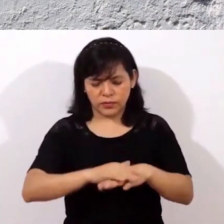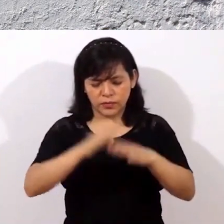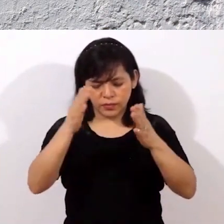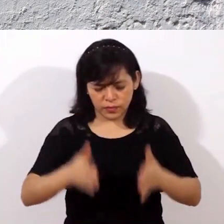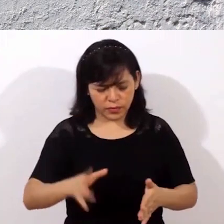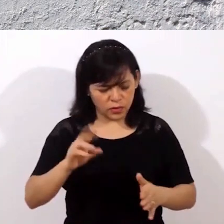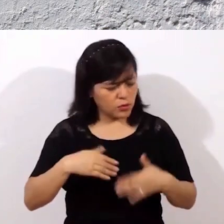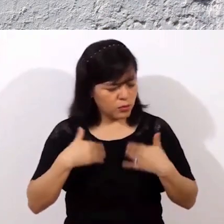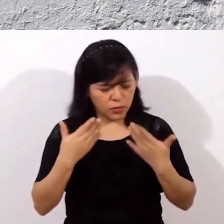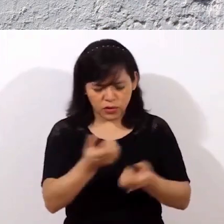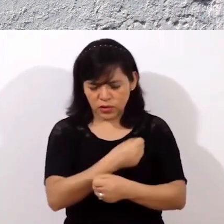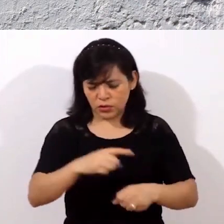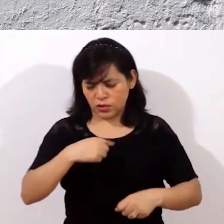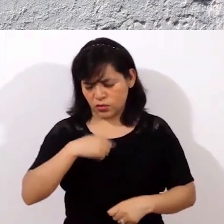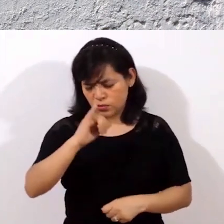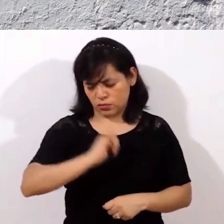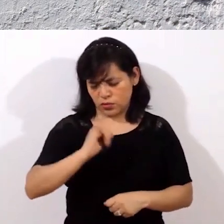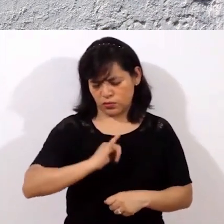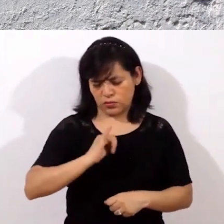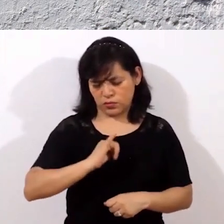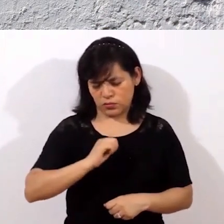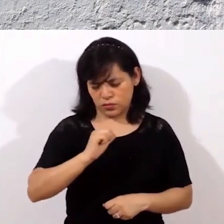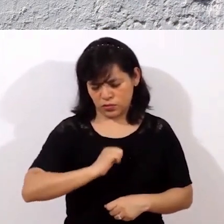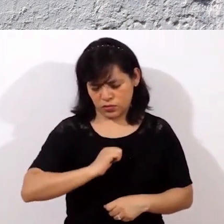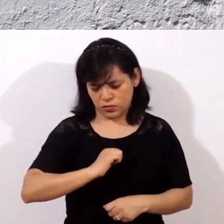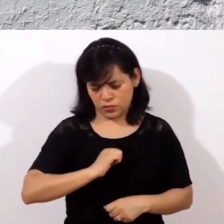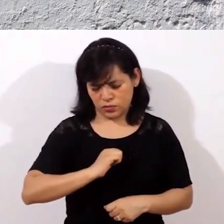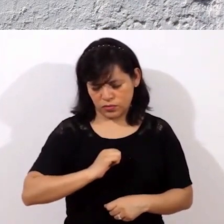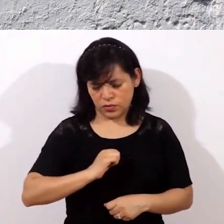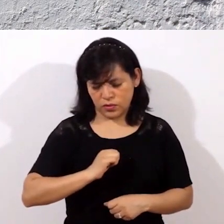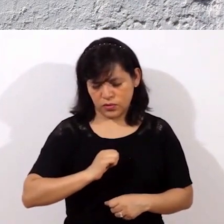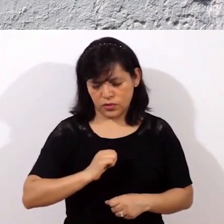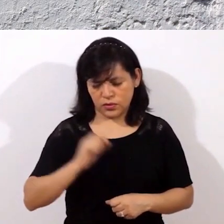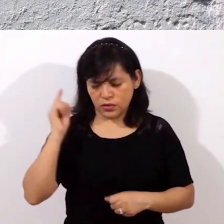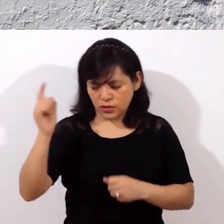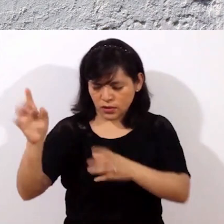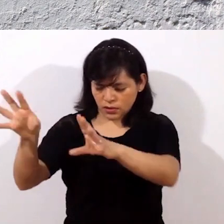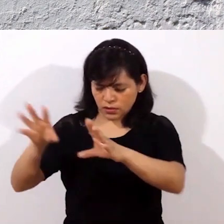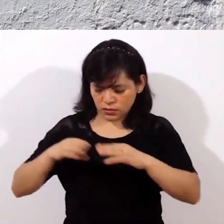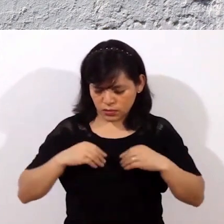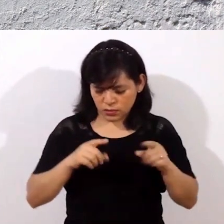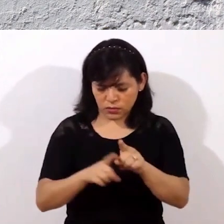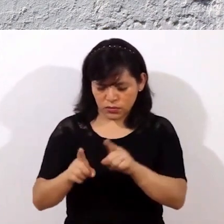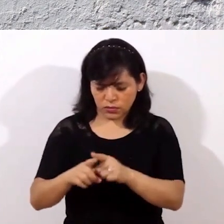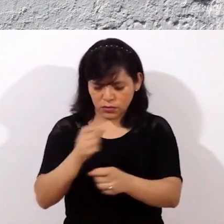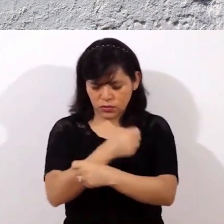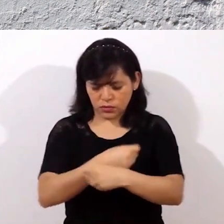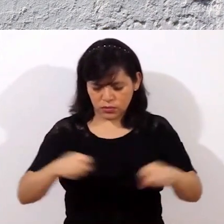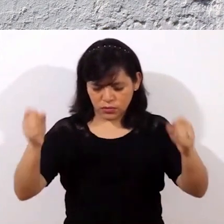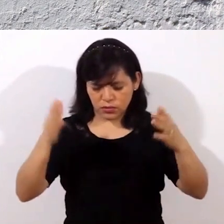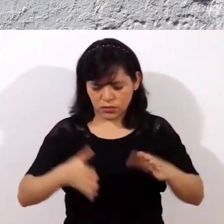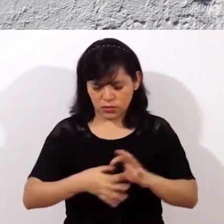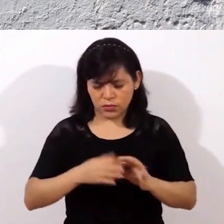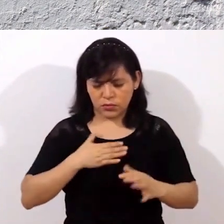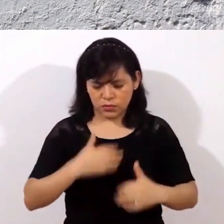mis pecados. Te acepto como Señor y Salvador de mi vida. Renuevo mi compromiso